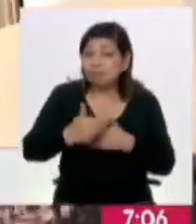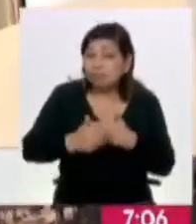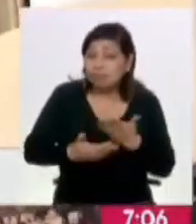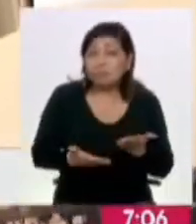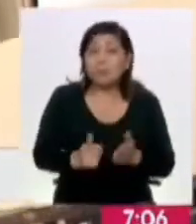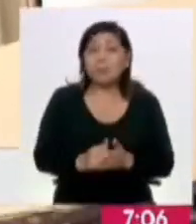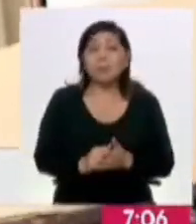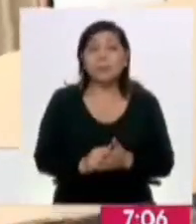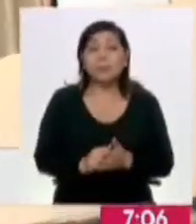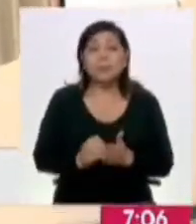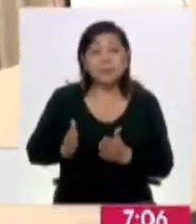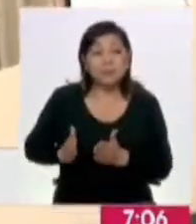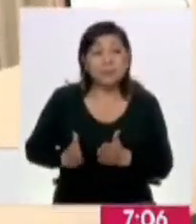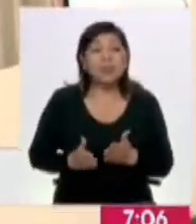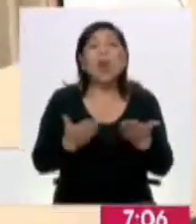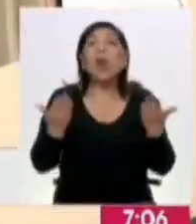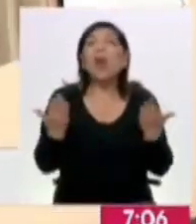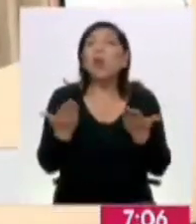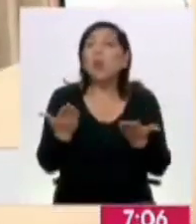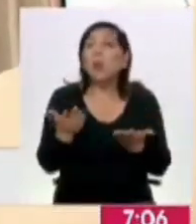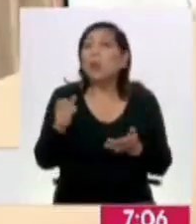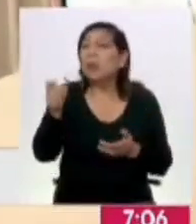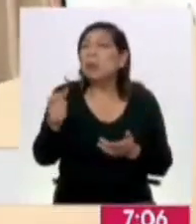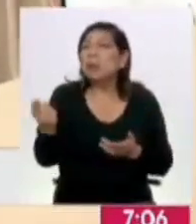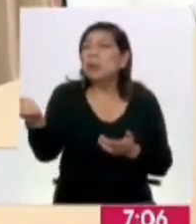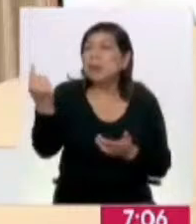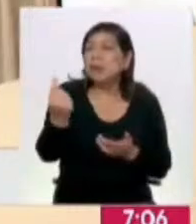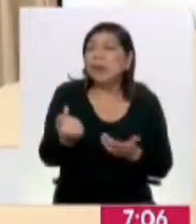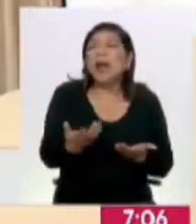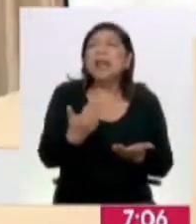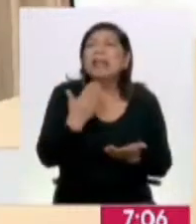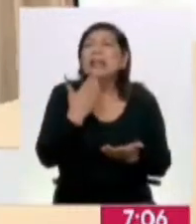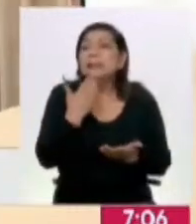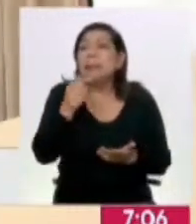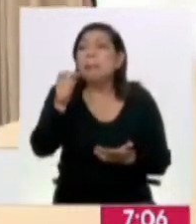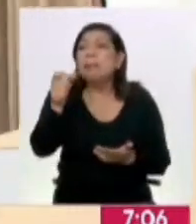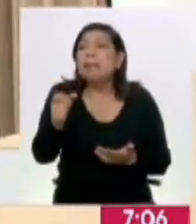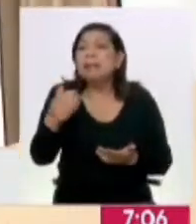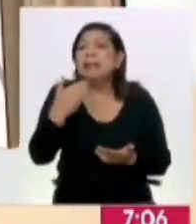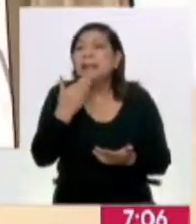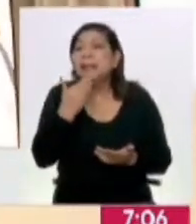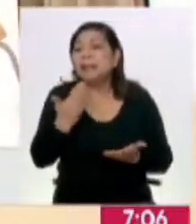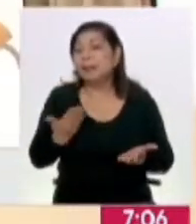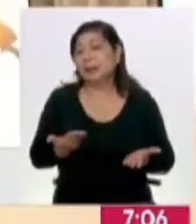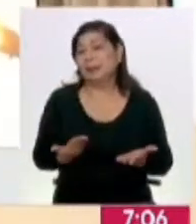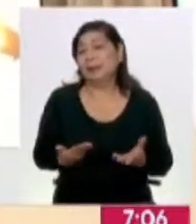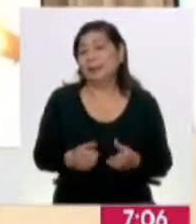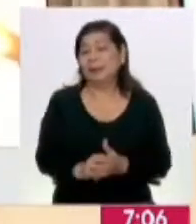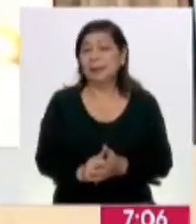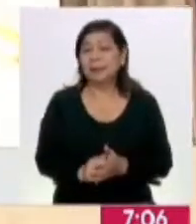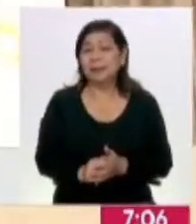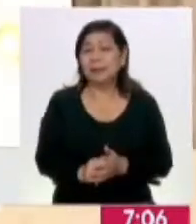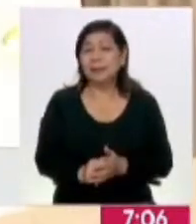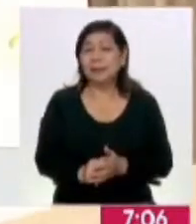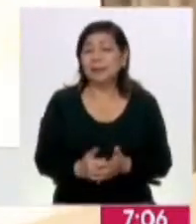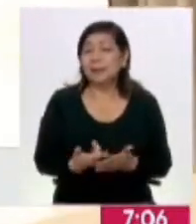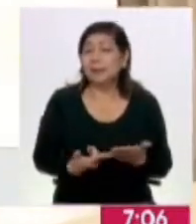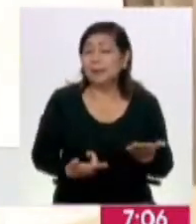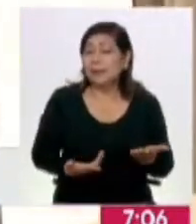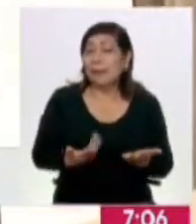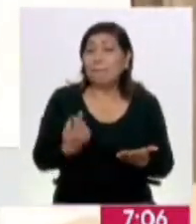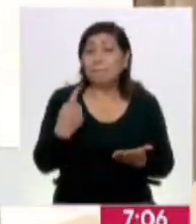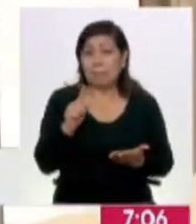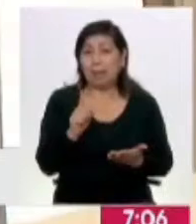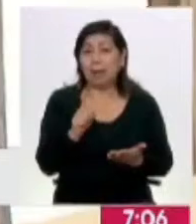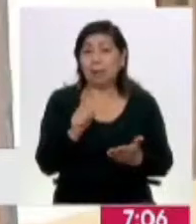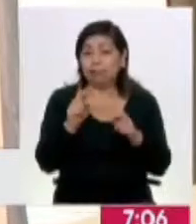avanzar o orientar de dónde vienen estas personas o identificar el paradero de estas personas, podrían realmente estar